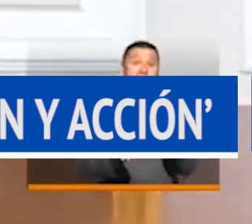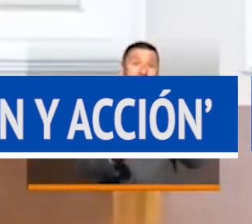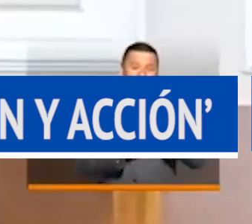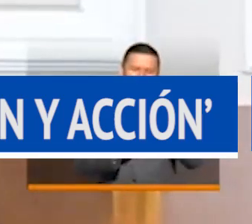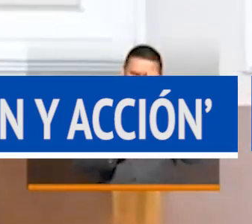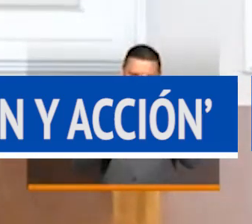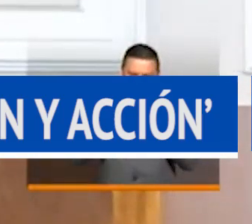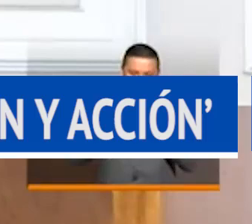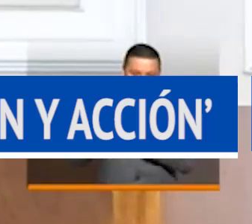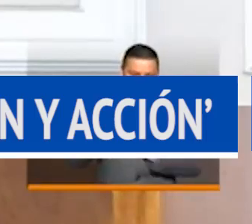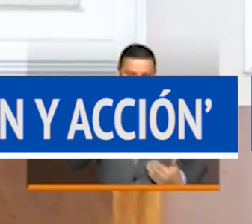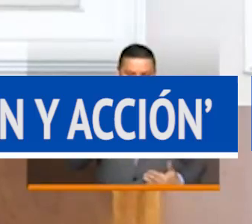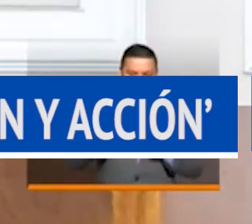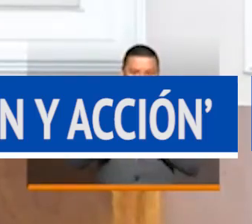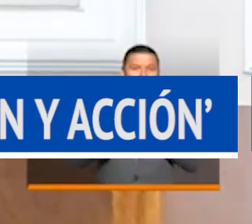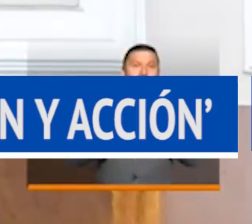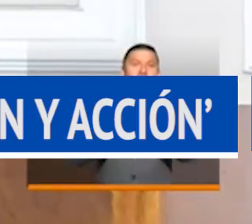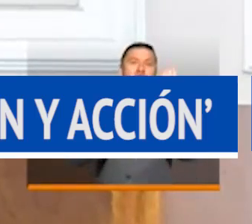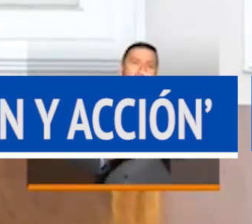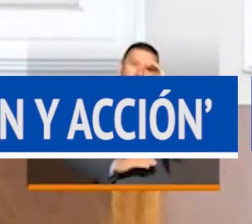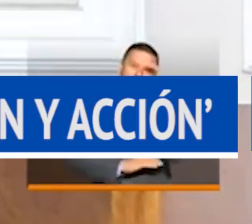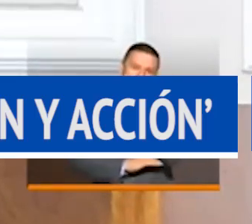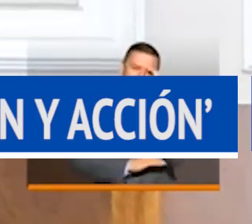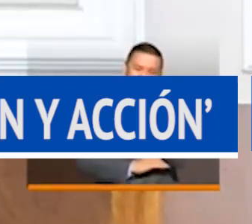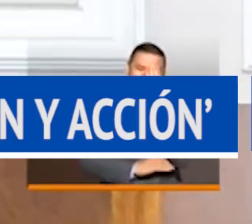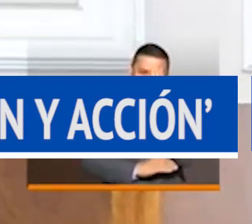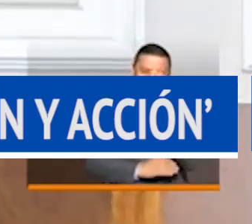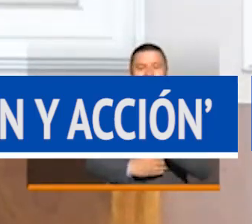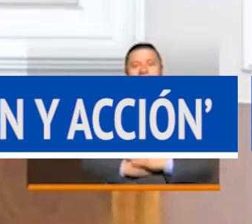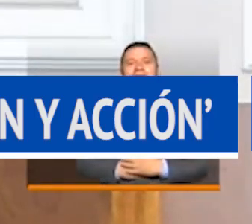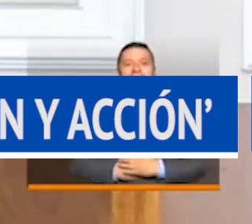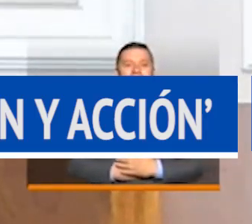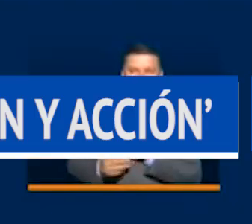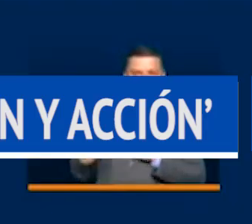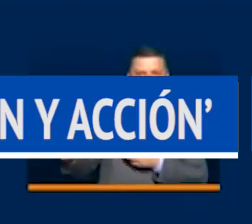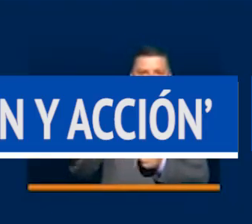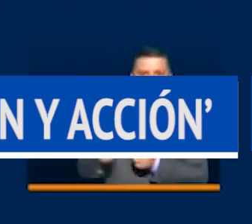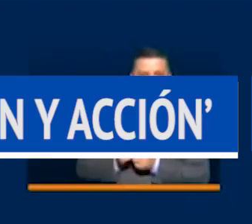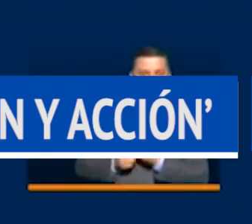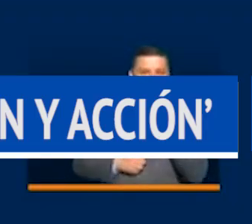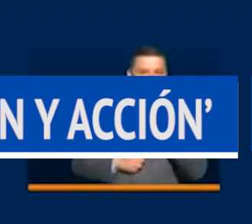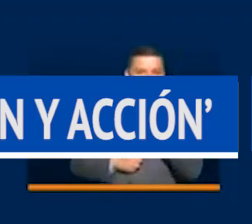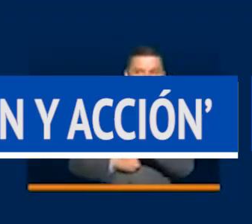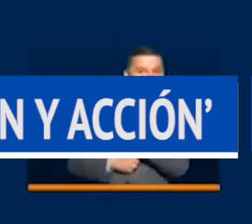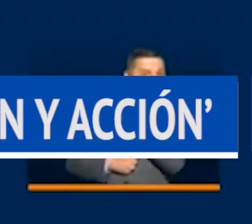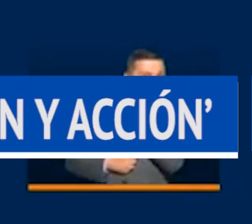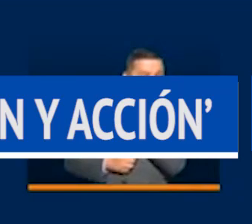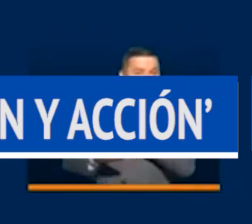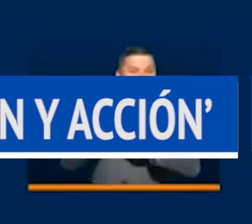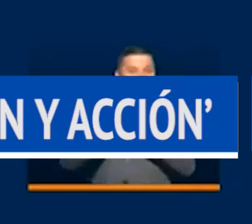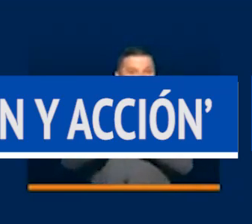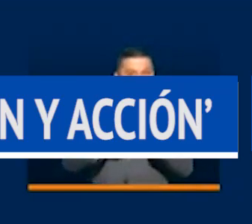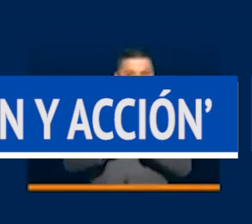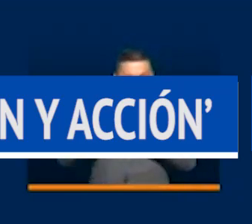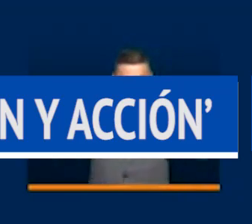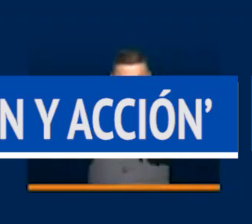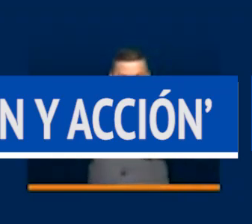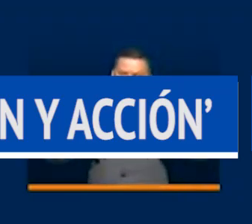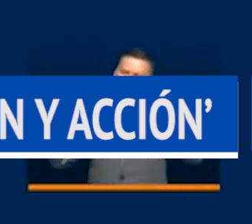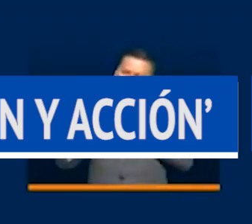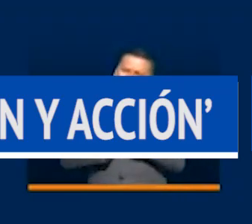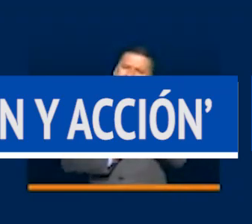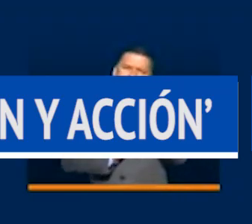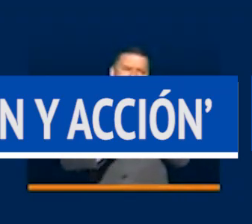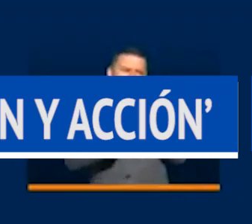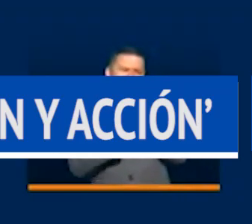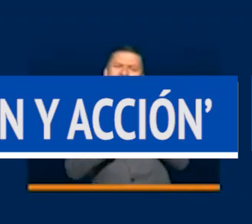varios sectores han considerado la emisión como innecesaria considerando que perdió sus sentidos sin embargo fue destacado por la